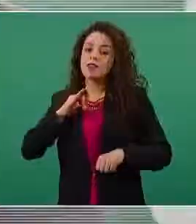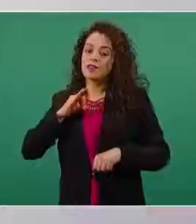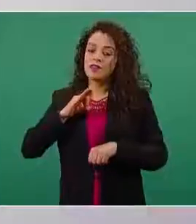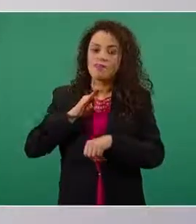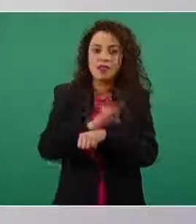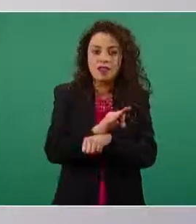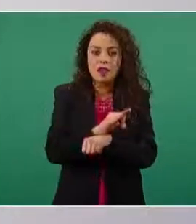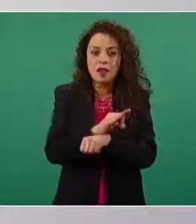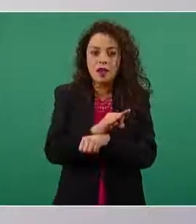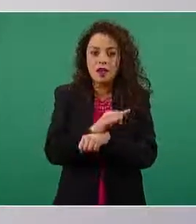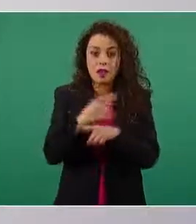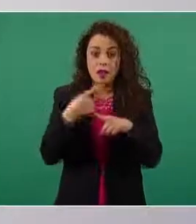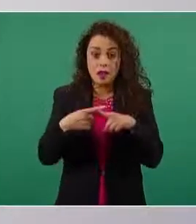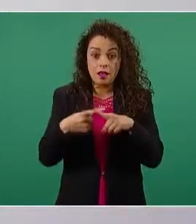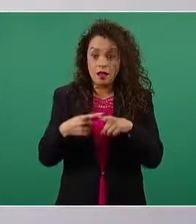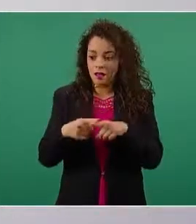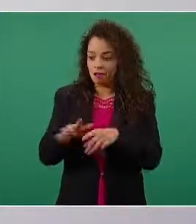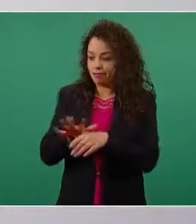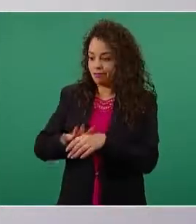a los particulares,